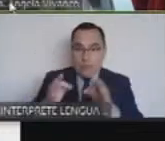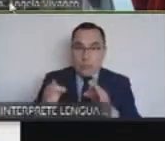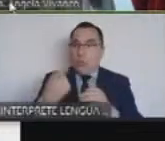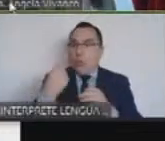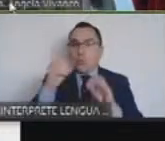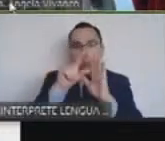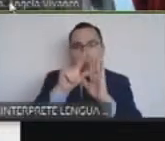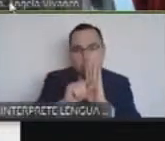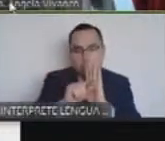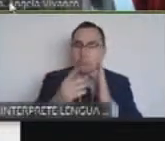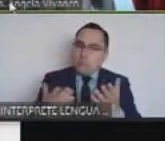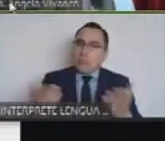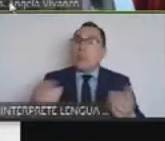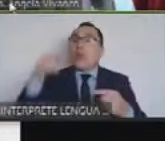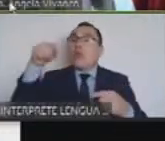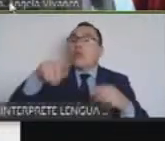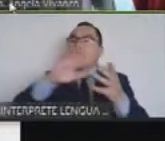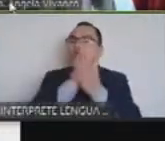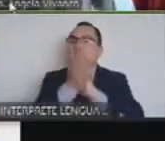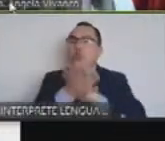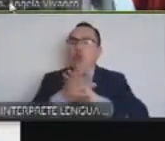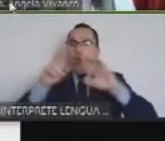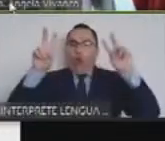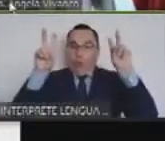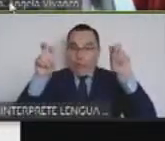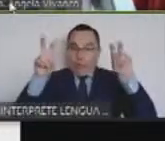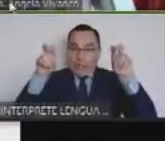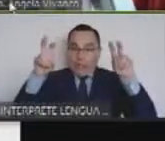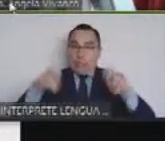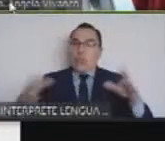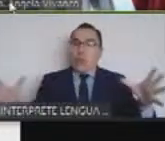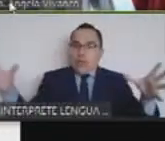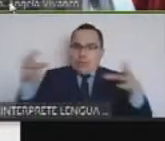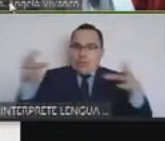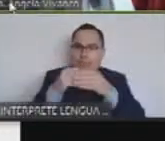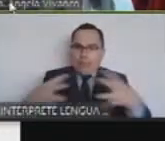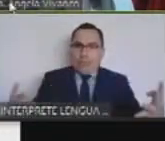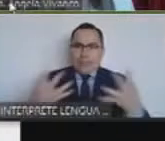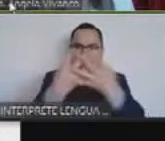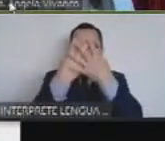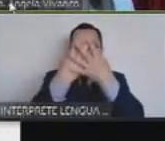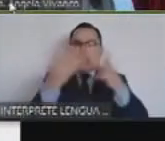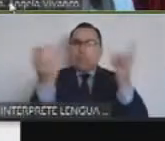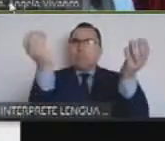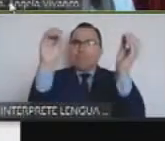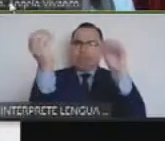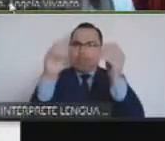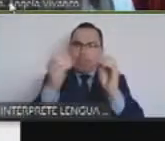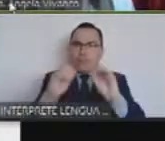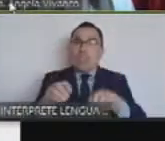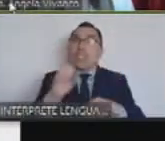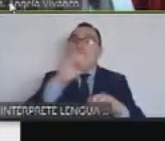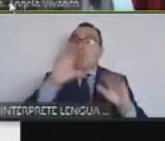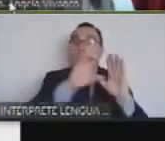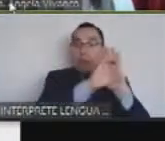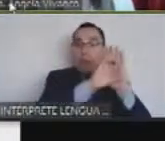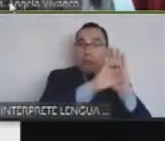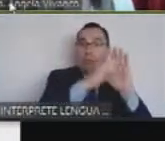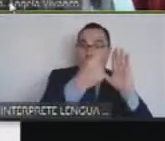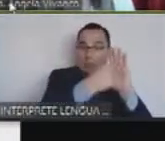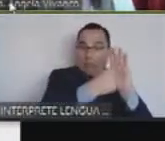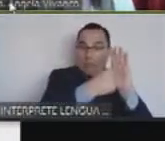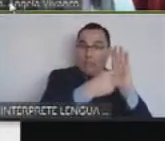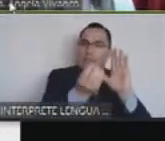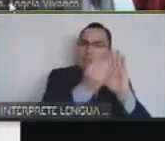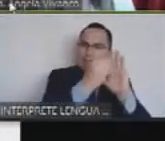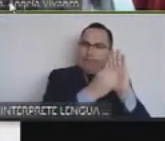Pero todos estos temas, obviamente, que forman parte de una malla muy relevante que se va a tener que discutir en el proceso